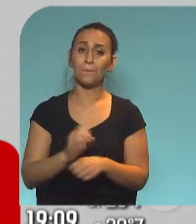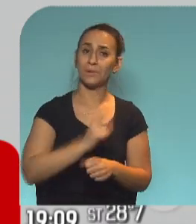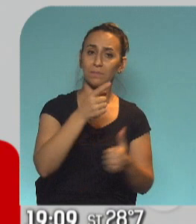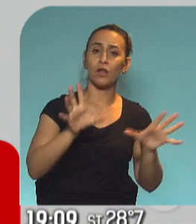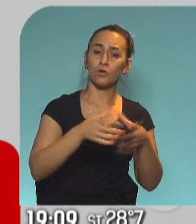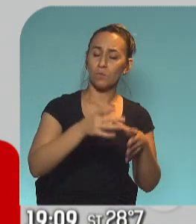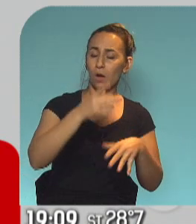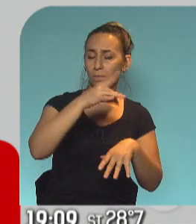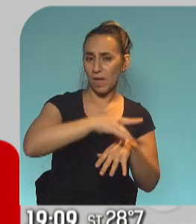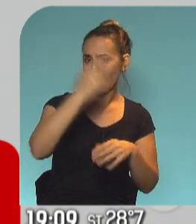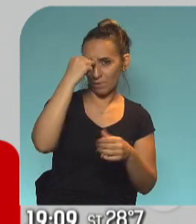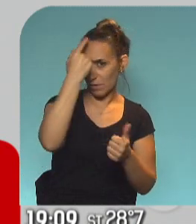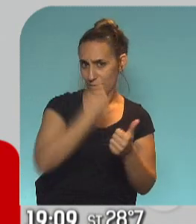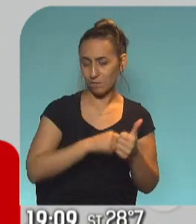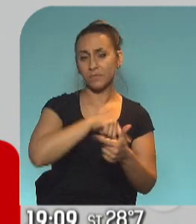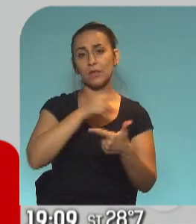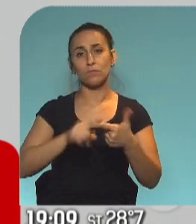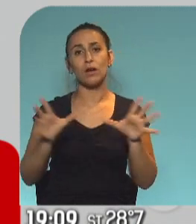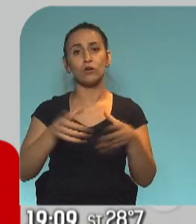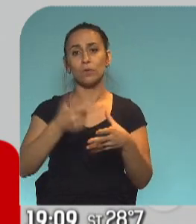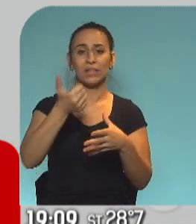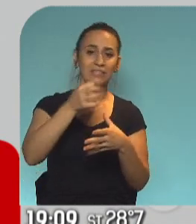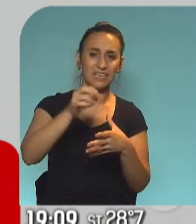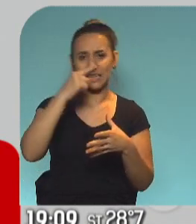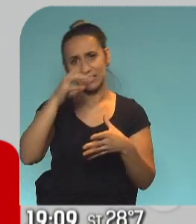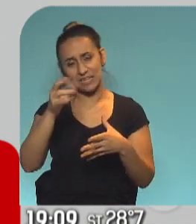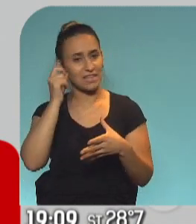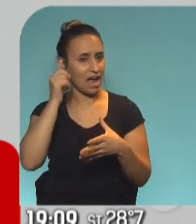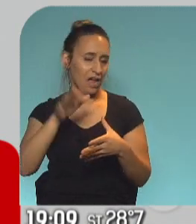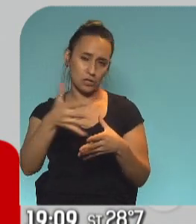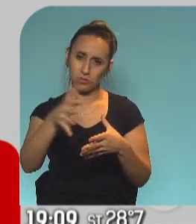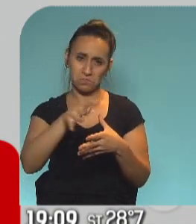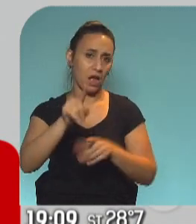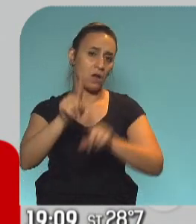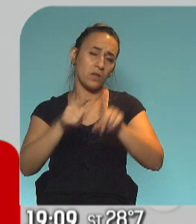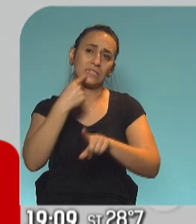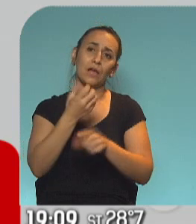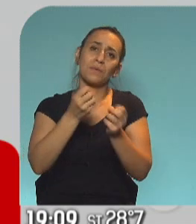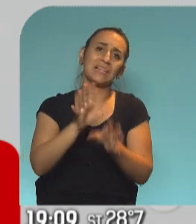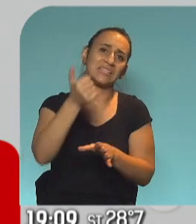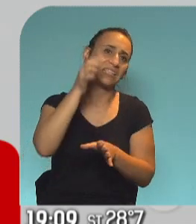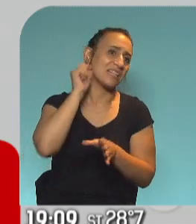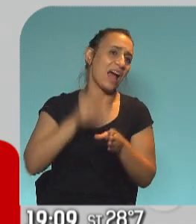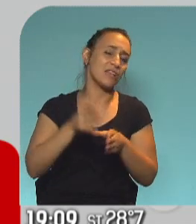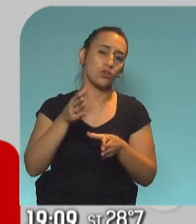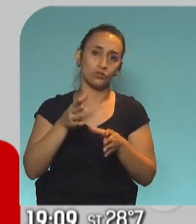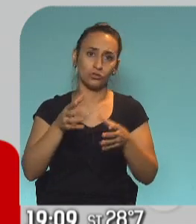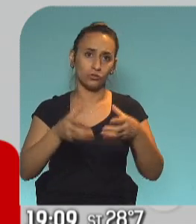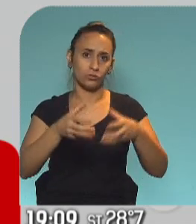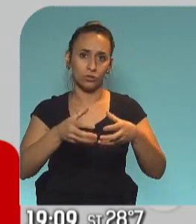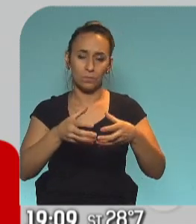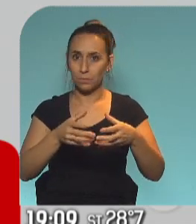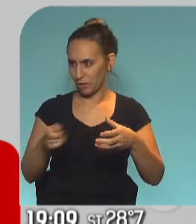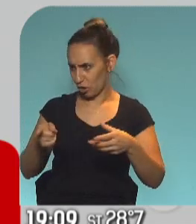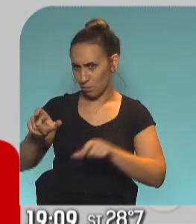con mayores de 70 o de 80 según los distritos. En algunas provincias había arrancado con los 60, pero no se había incorporado ese